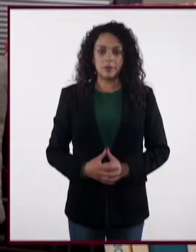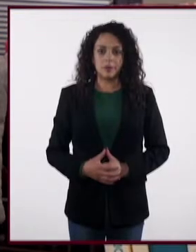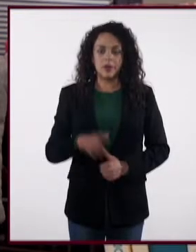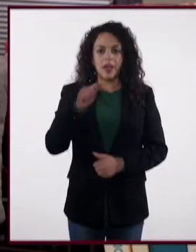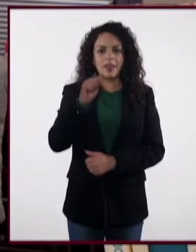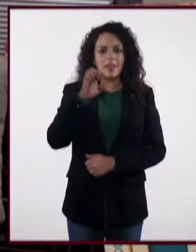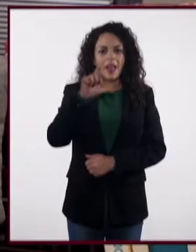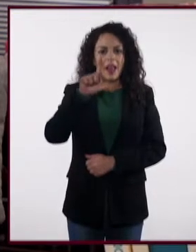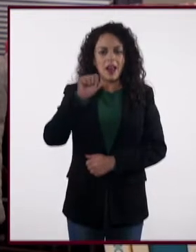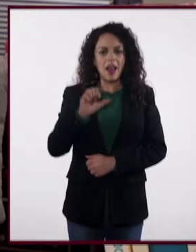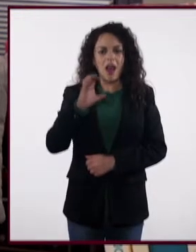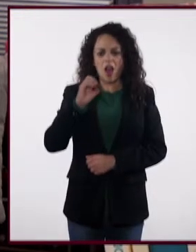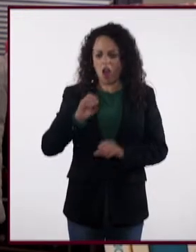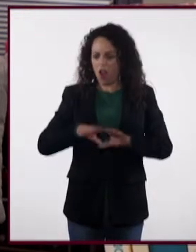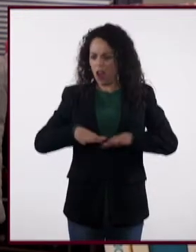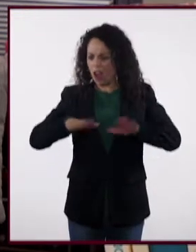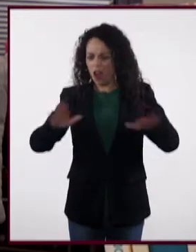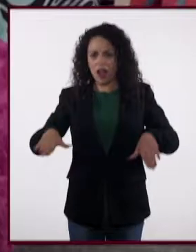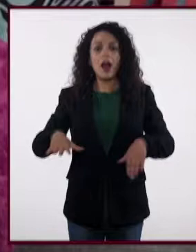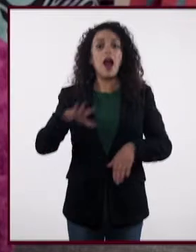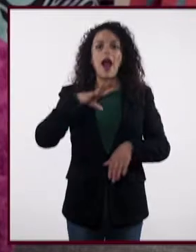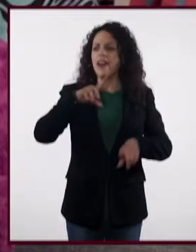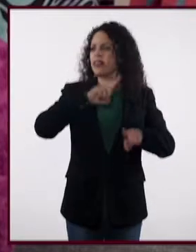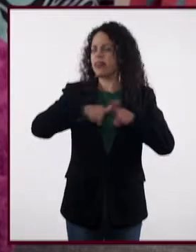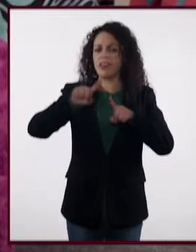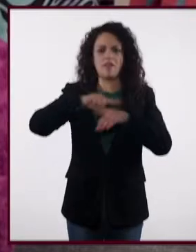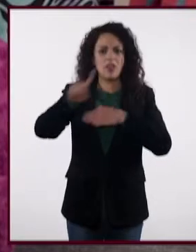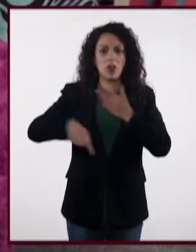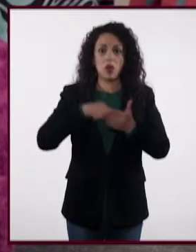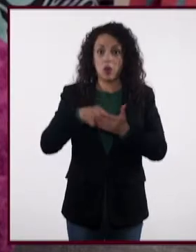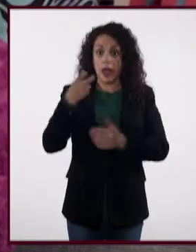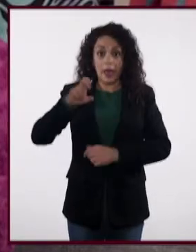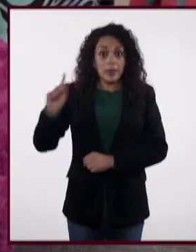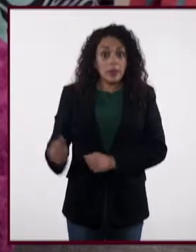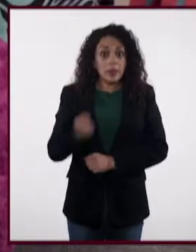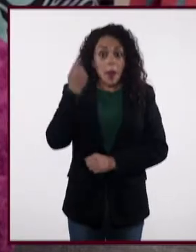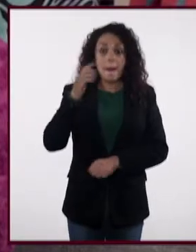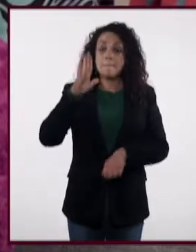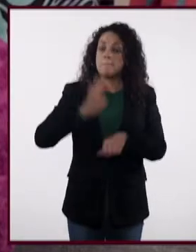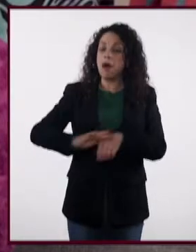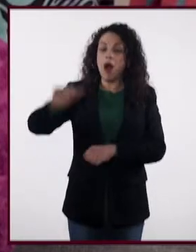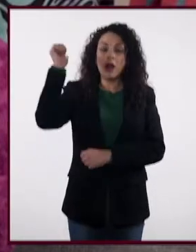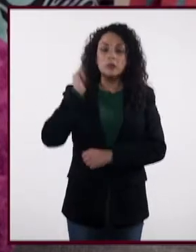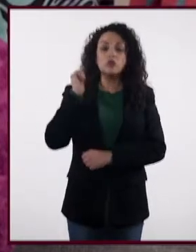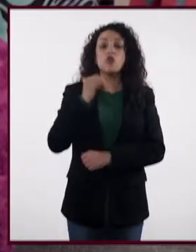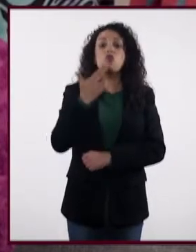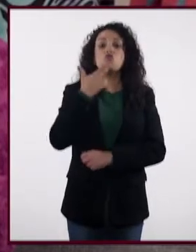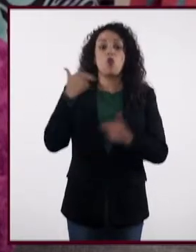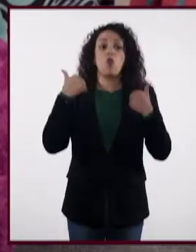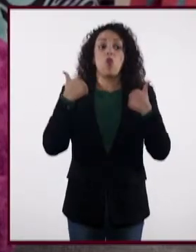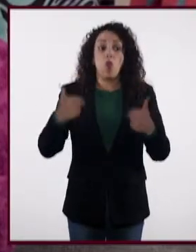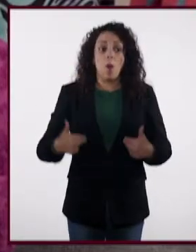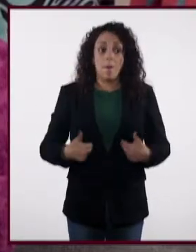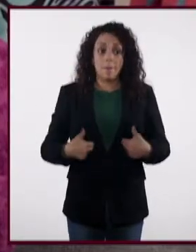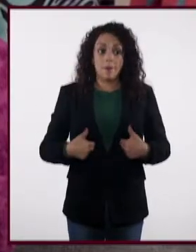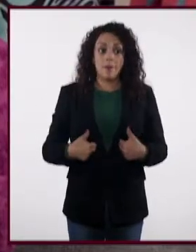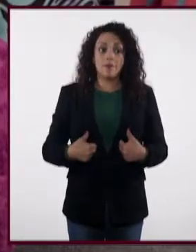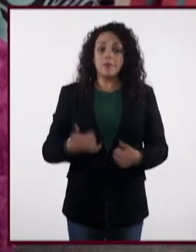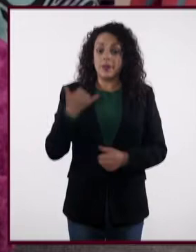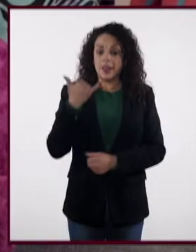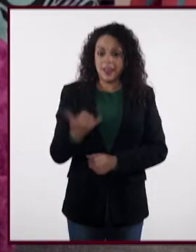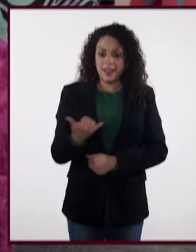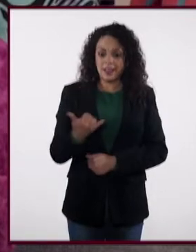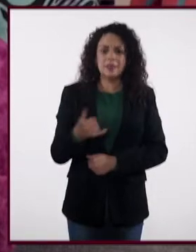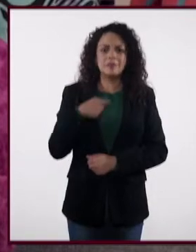Las telas o textiles están en todas partes. Son una de las tecnologías más antiguas que usamos los seres humanos y sus aplicaciones